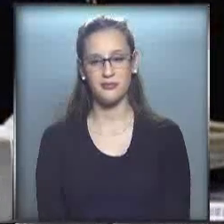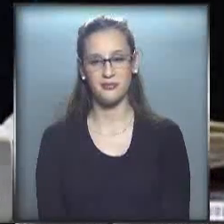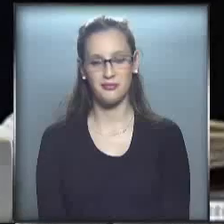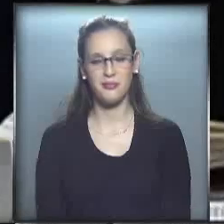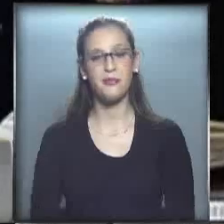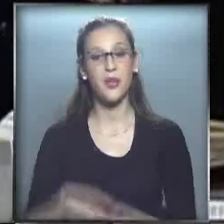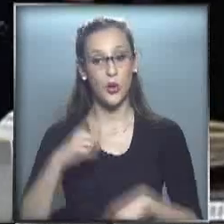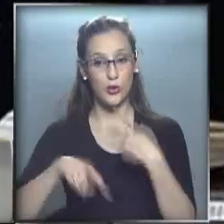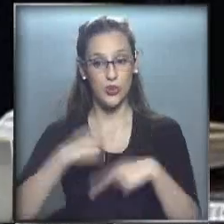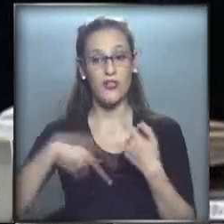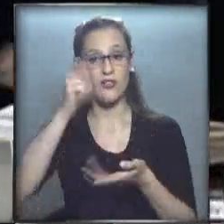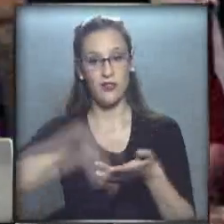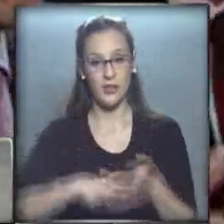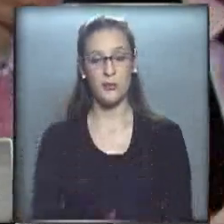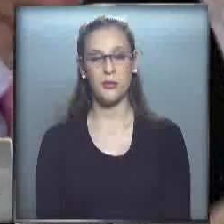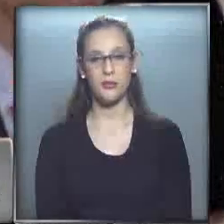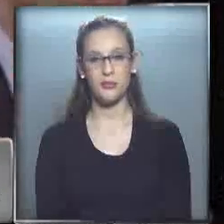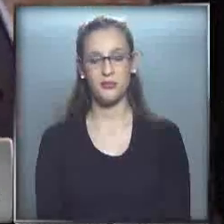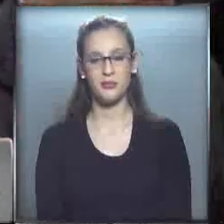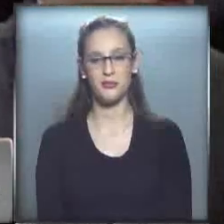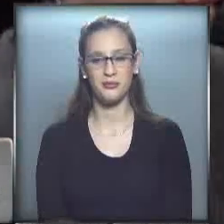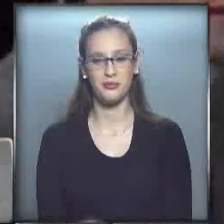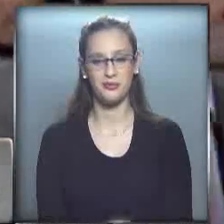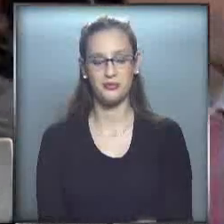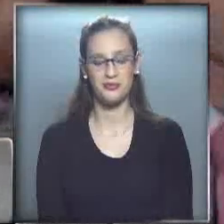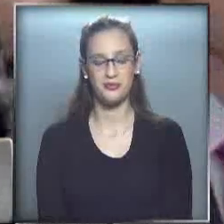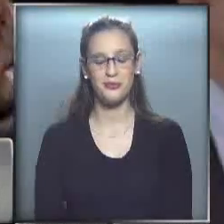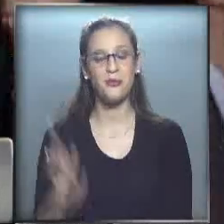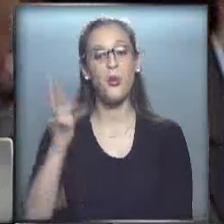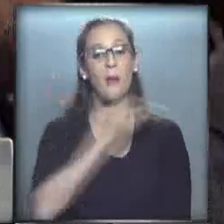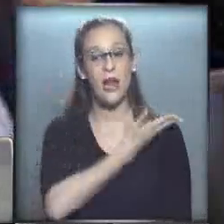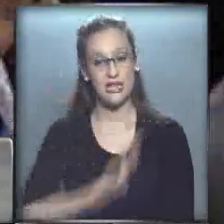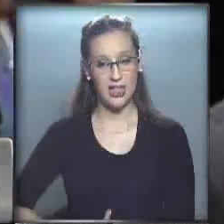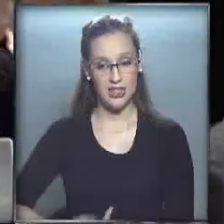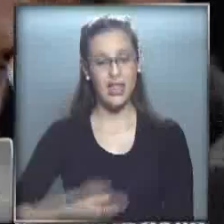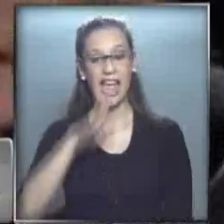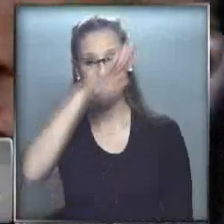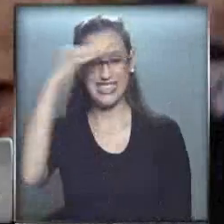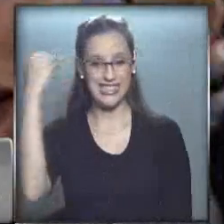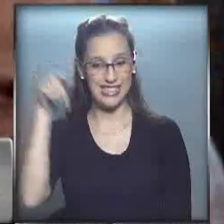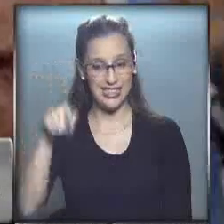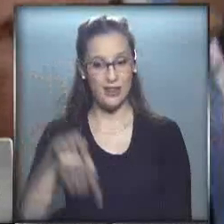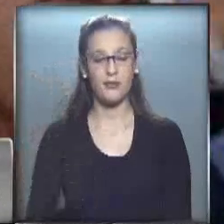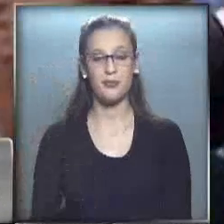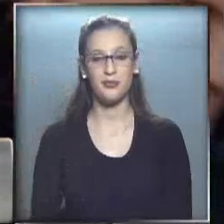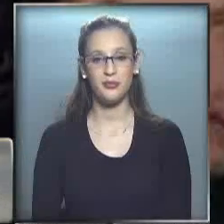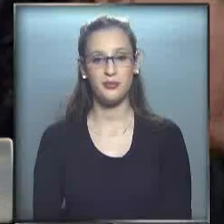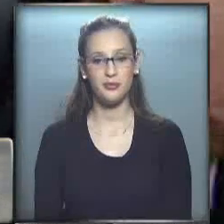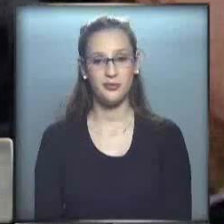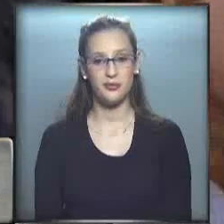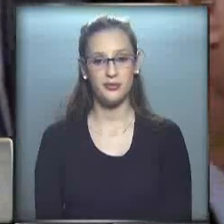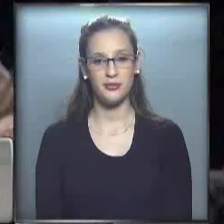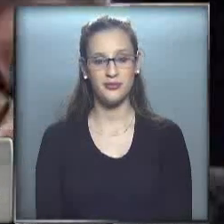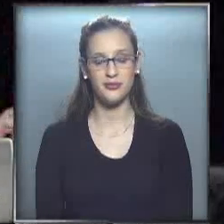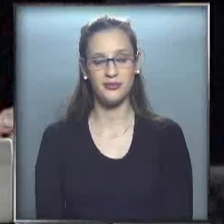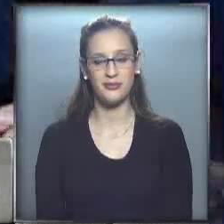Firma a continuación el acta la señora Presidenta de la Nación, doctora Cristina Fernández de Kirchner.